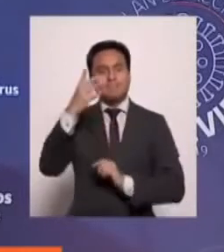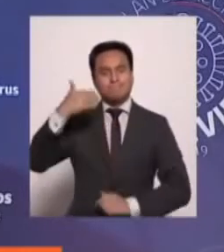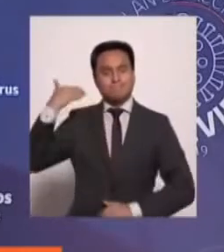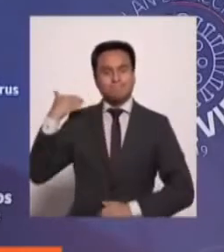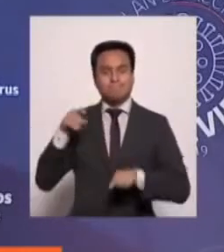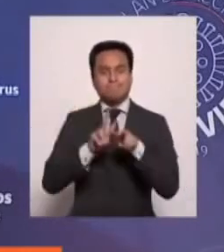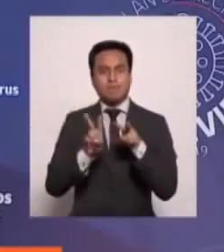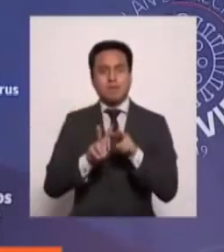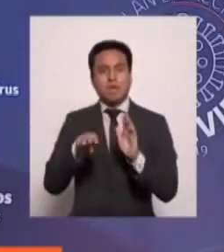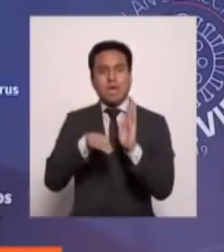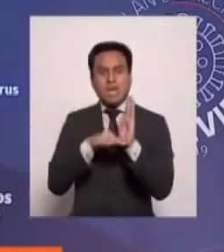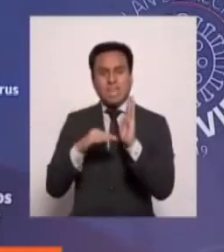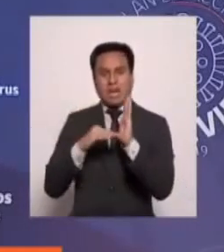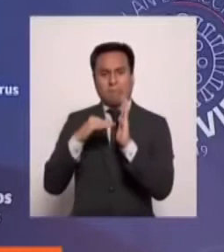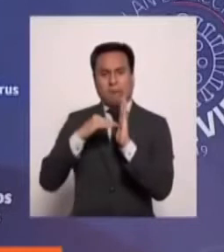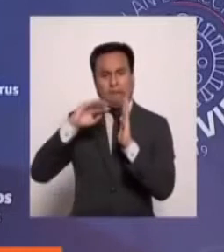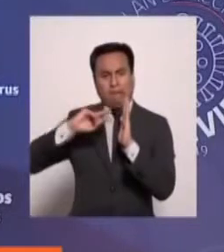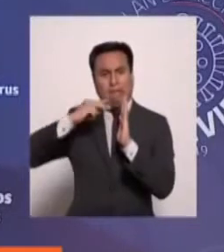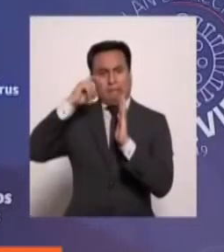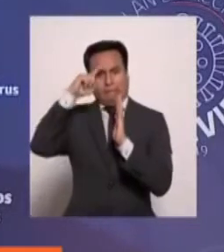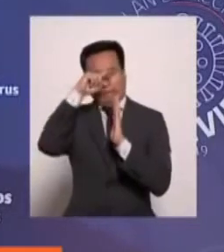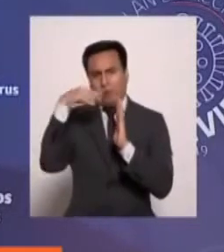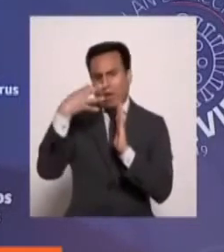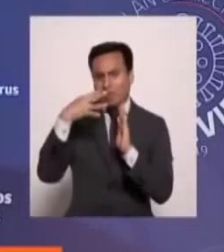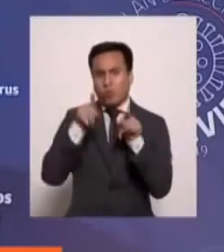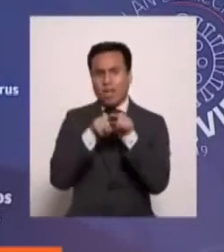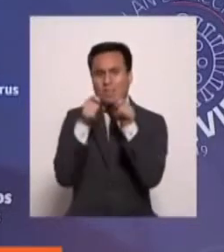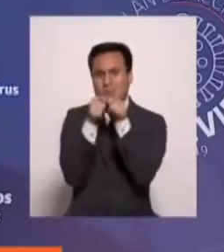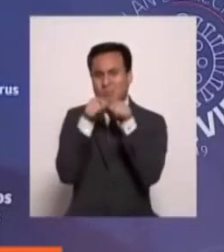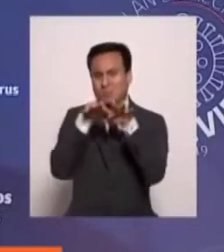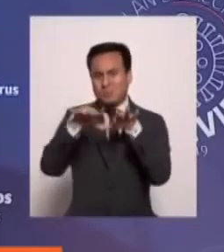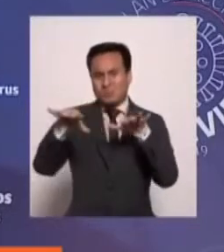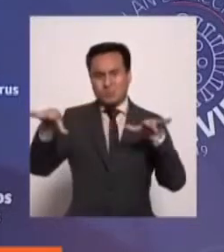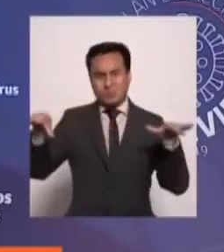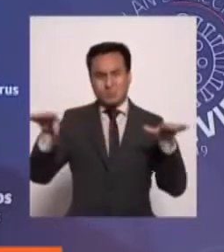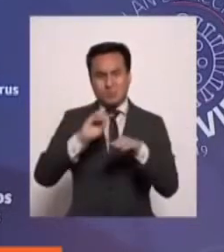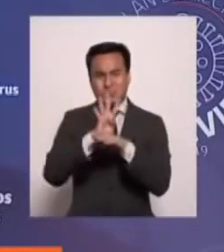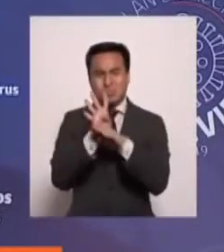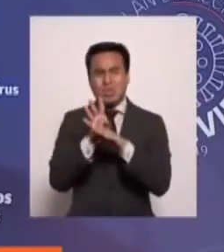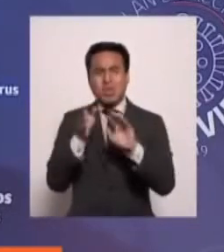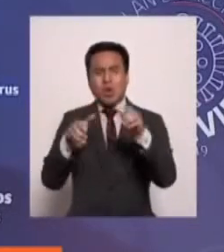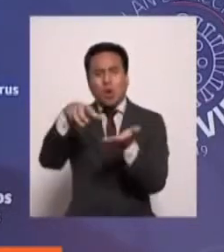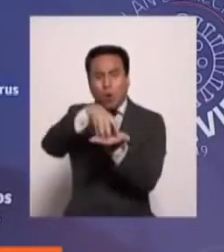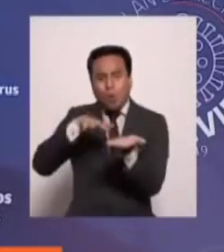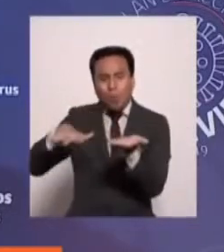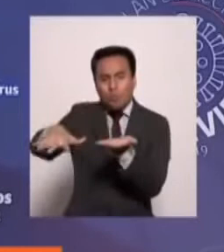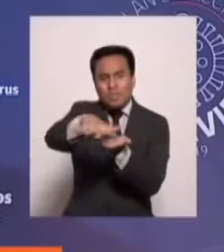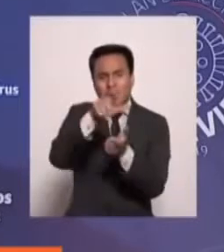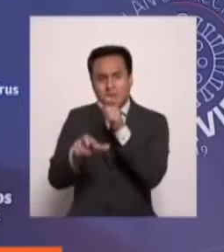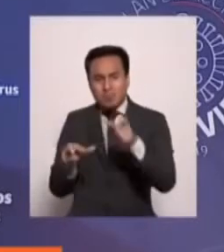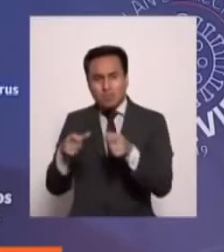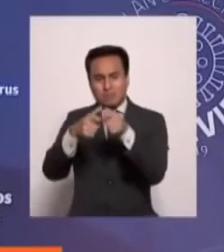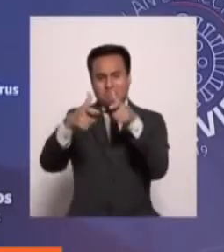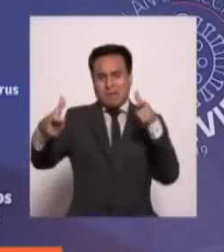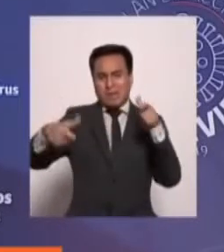peor? Mira, acá tenemos toque de queda de 22 horas hasta las 5 de la mañana. Después la